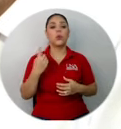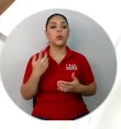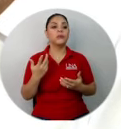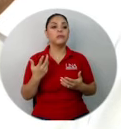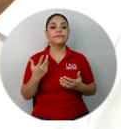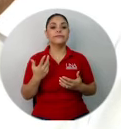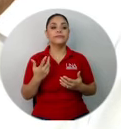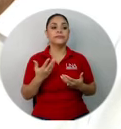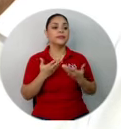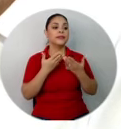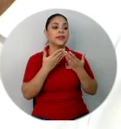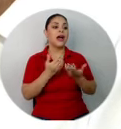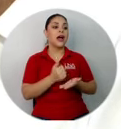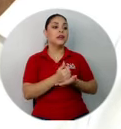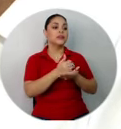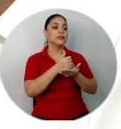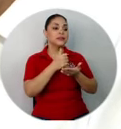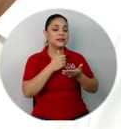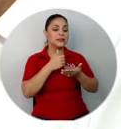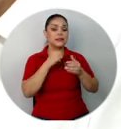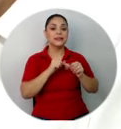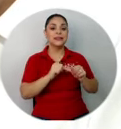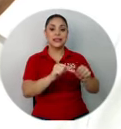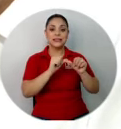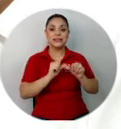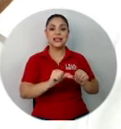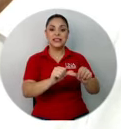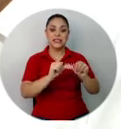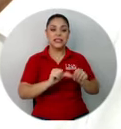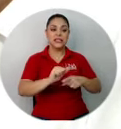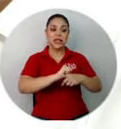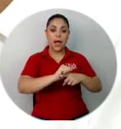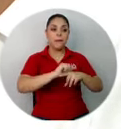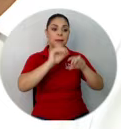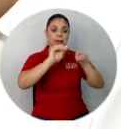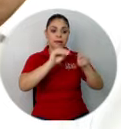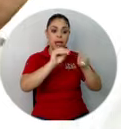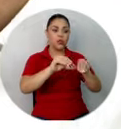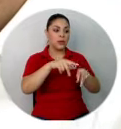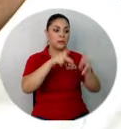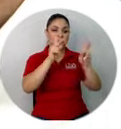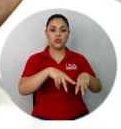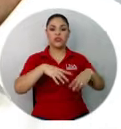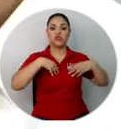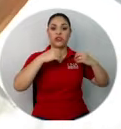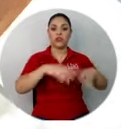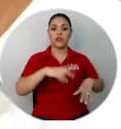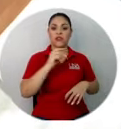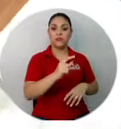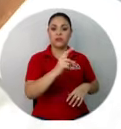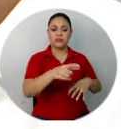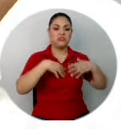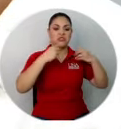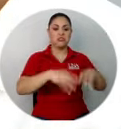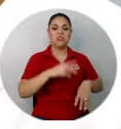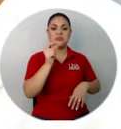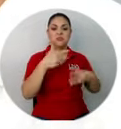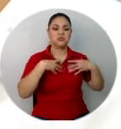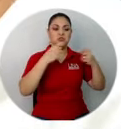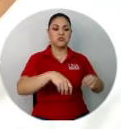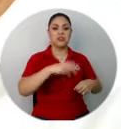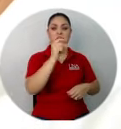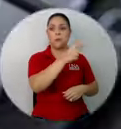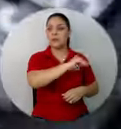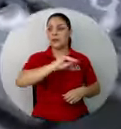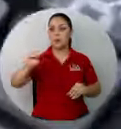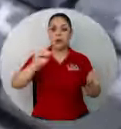en generadores de procesos de inducción permanentes. ¿Por qué? Porque la gente no es estable, no podemos sostener